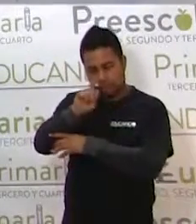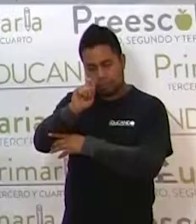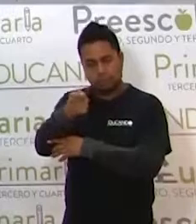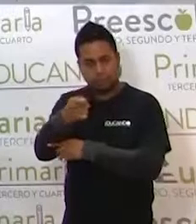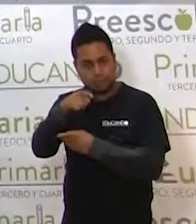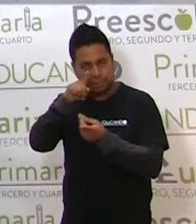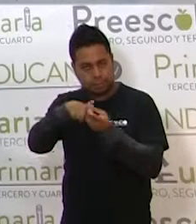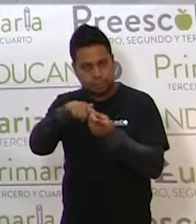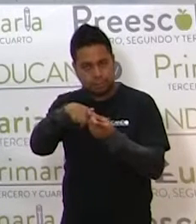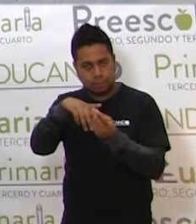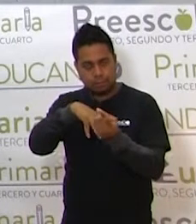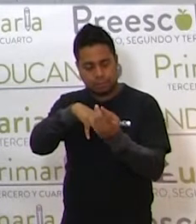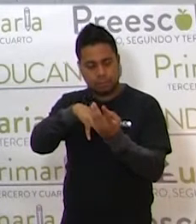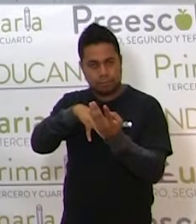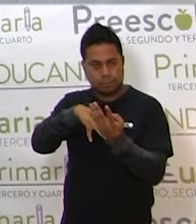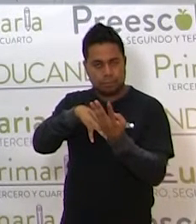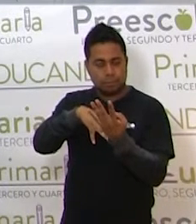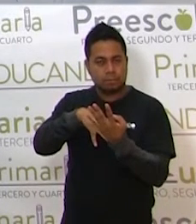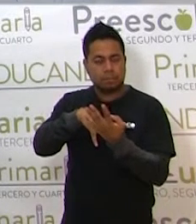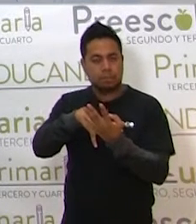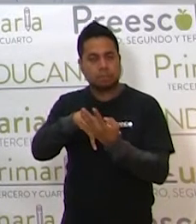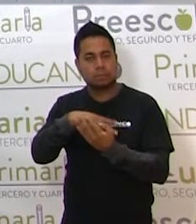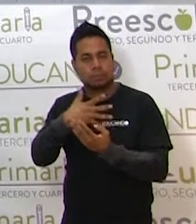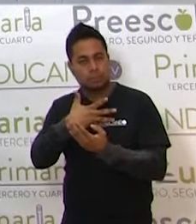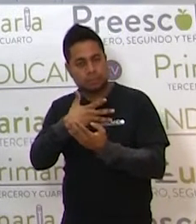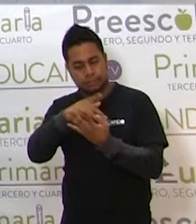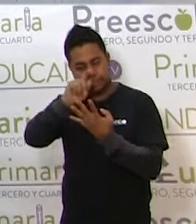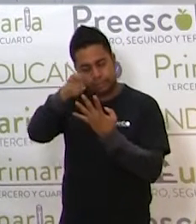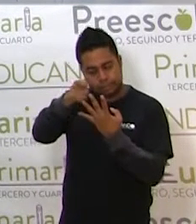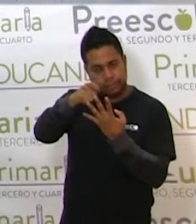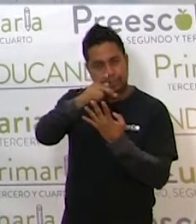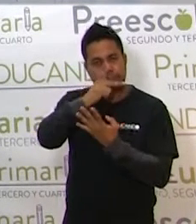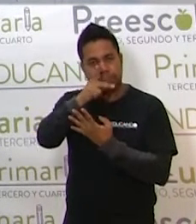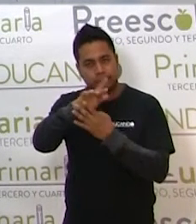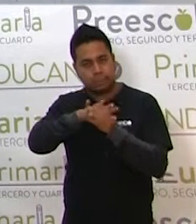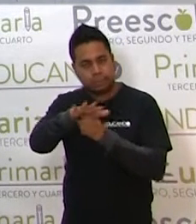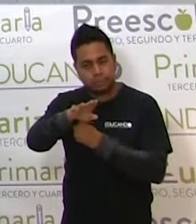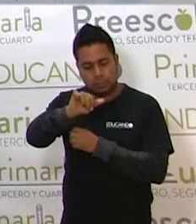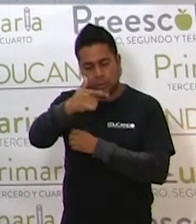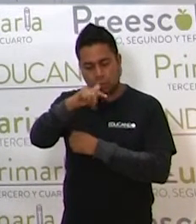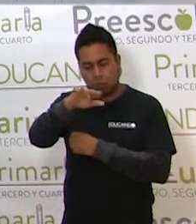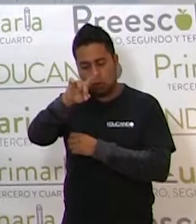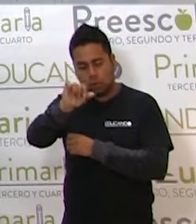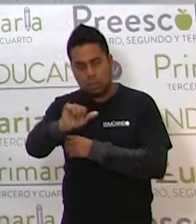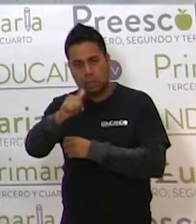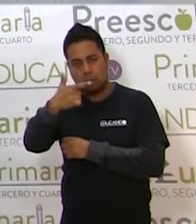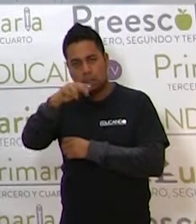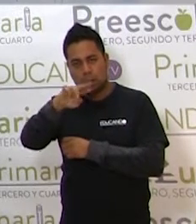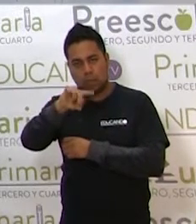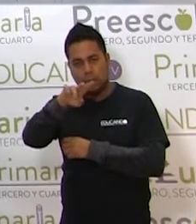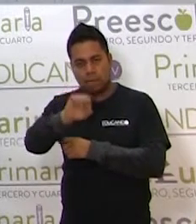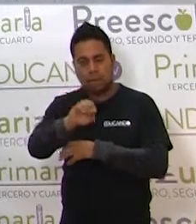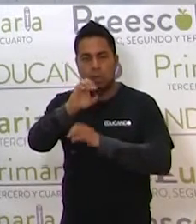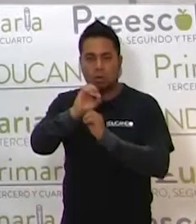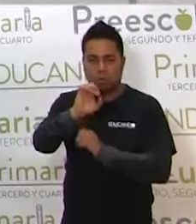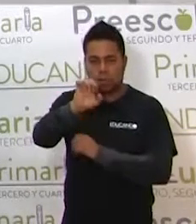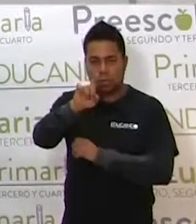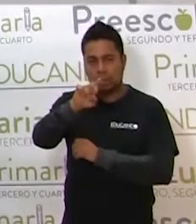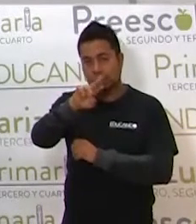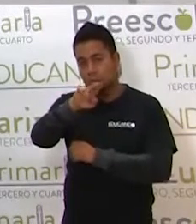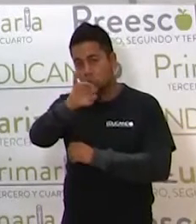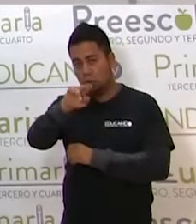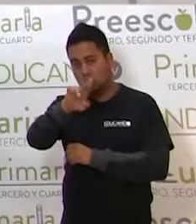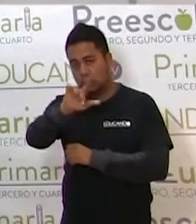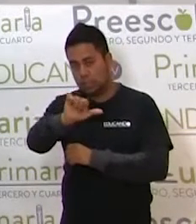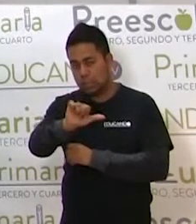en esta parte y es una palabra aguda grave o esdrújula es esdrújula verdad muy bien por